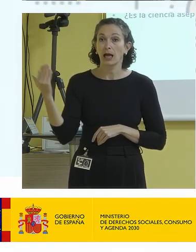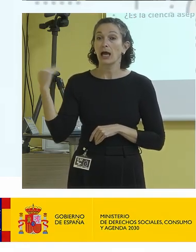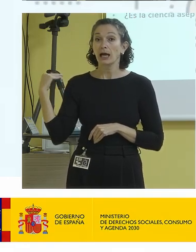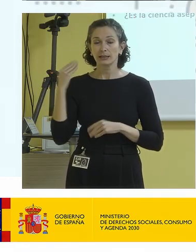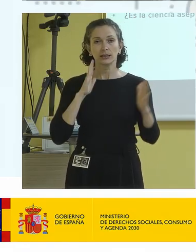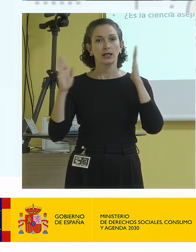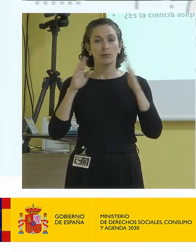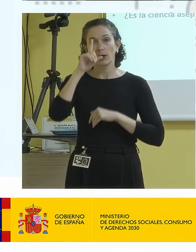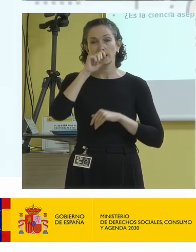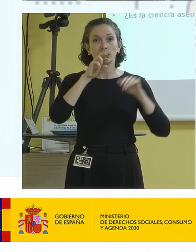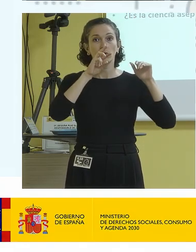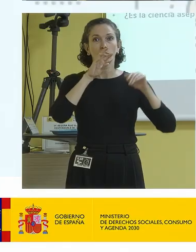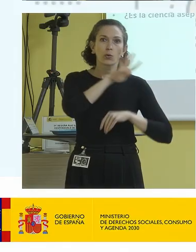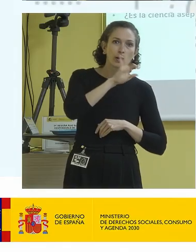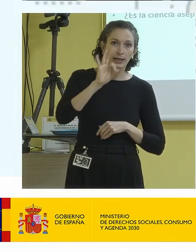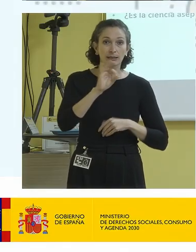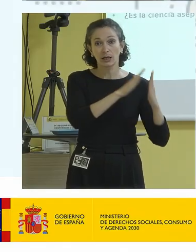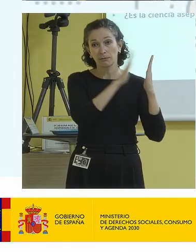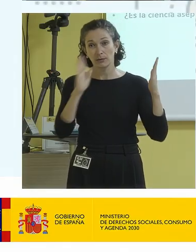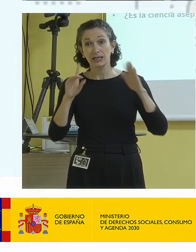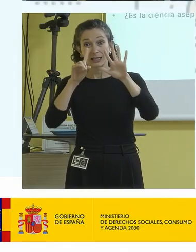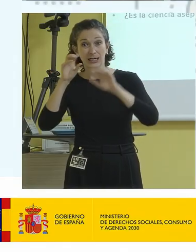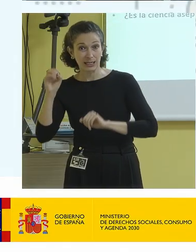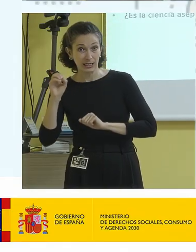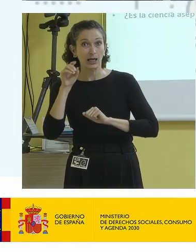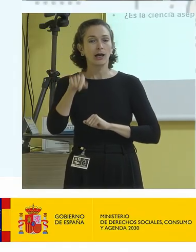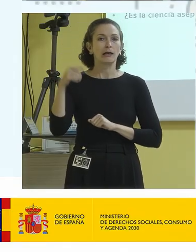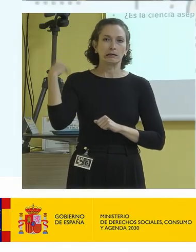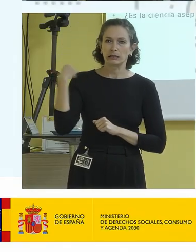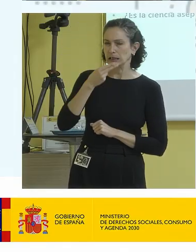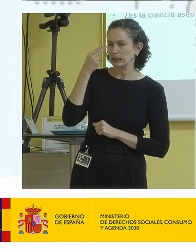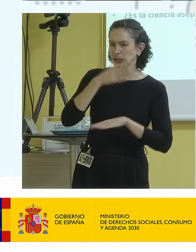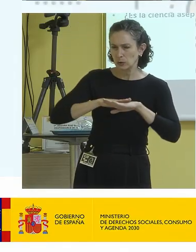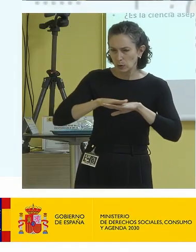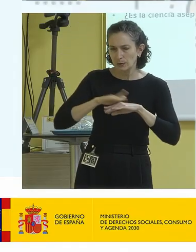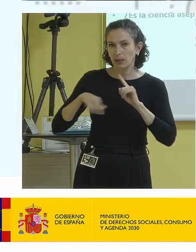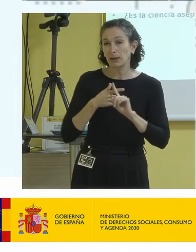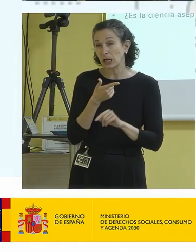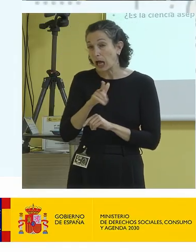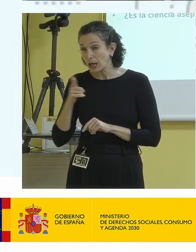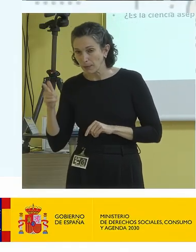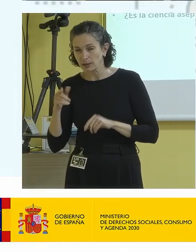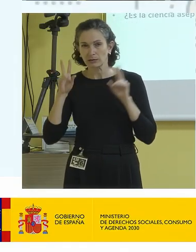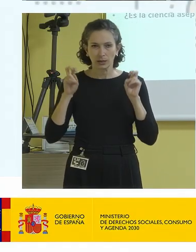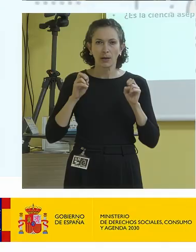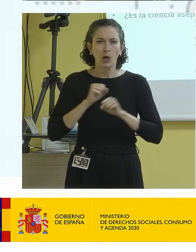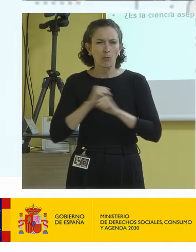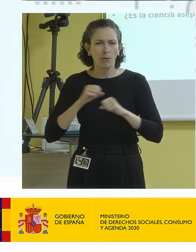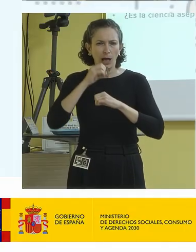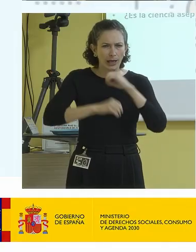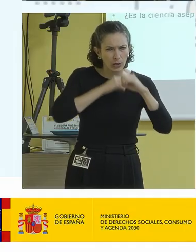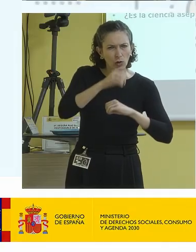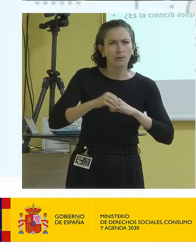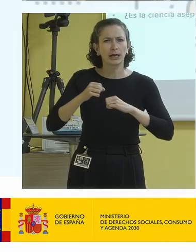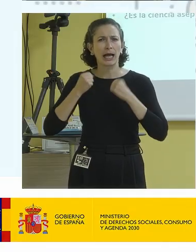años 40, 60, teníamos un interés gubernamental y armamentístico, ya sabéis el tema de la bomba atómica, energía nuclear y